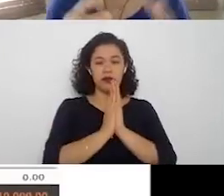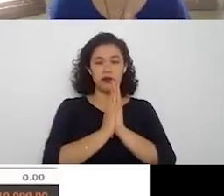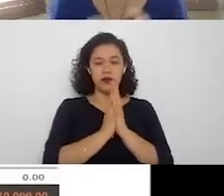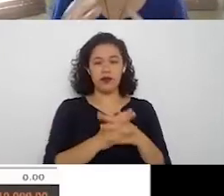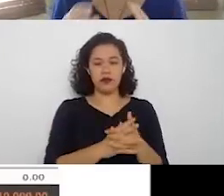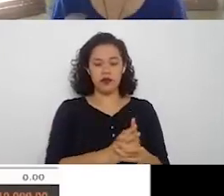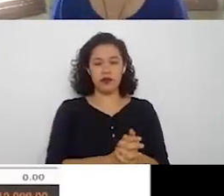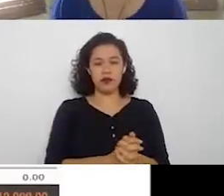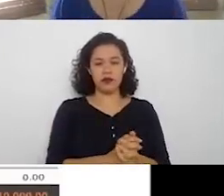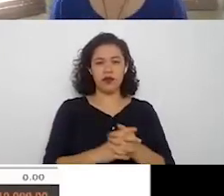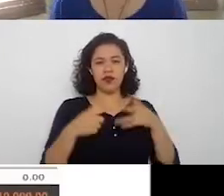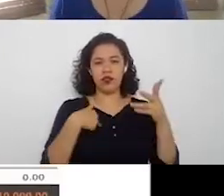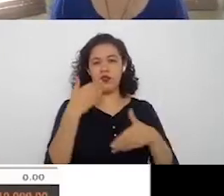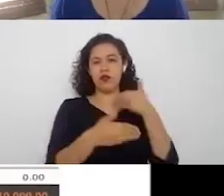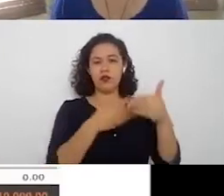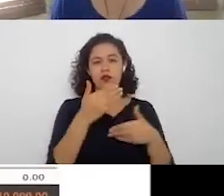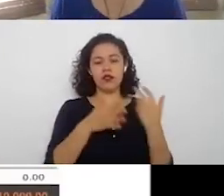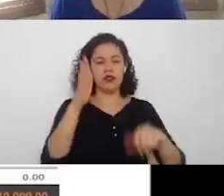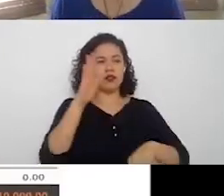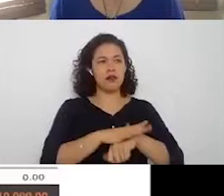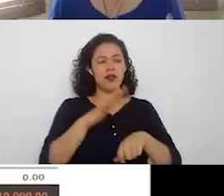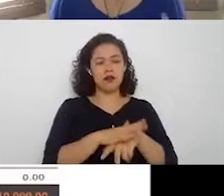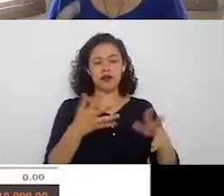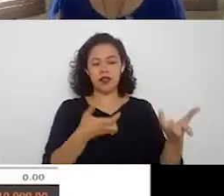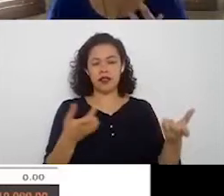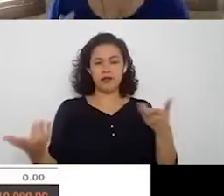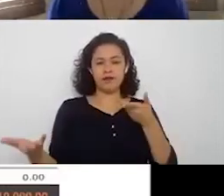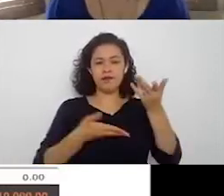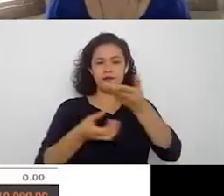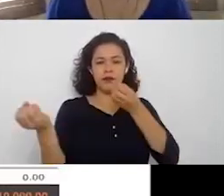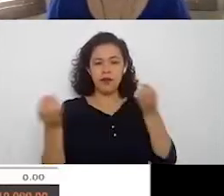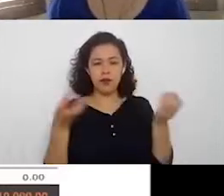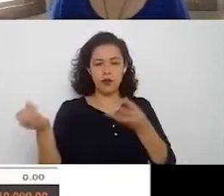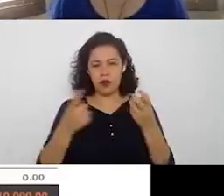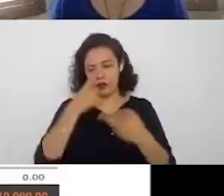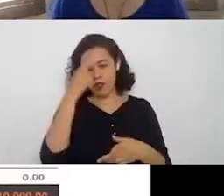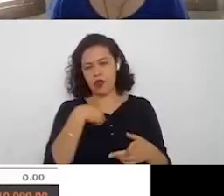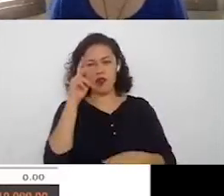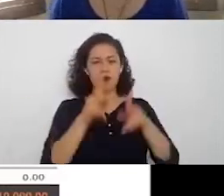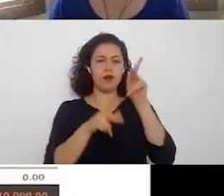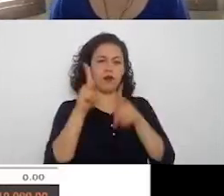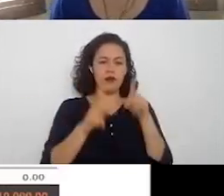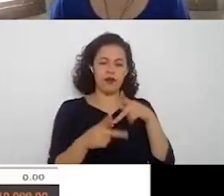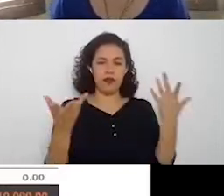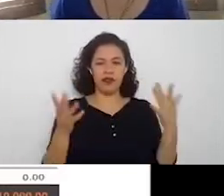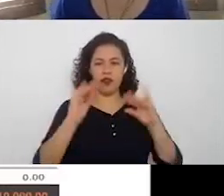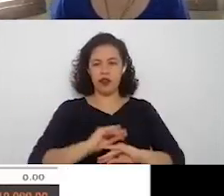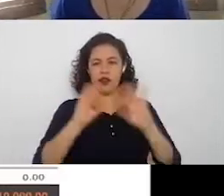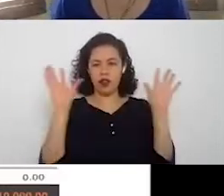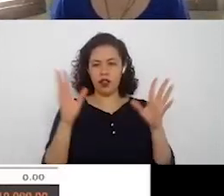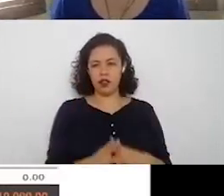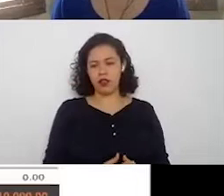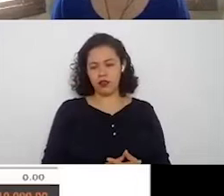el proceso un poco más dinámico desde el punto de vista de platicárselos, ¿verdad?